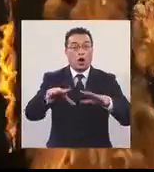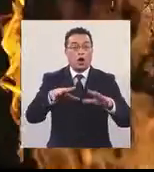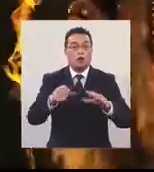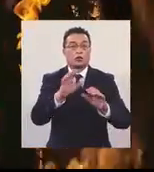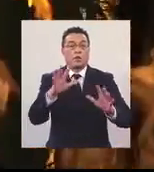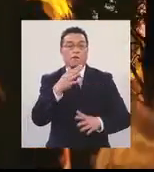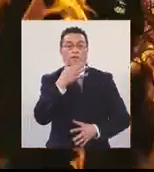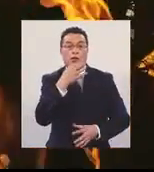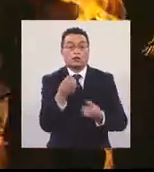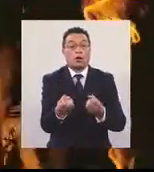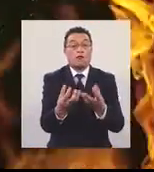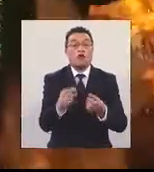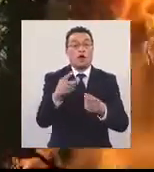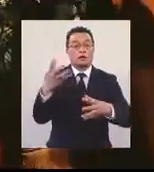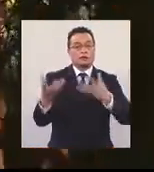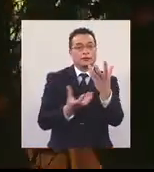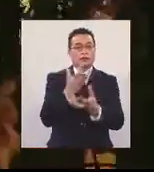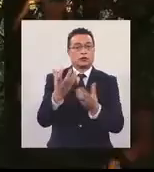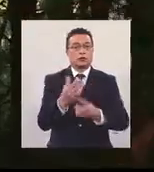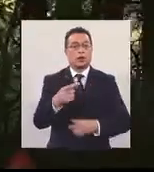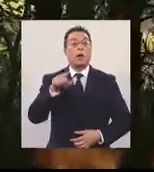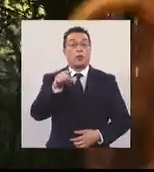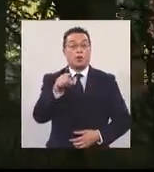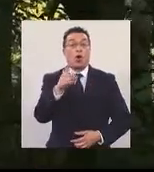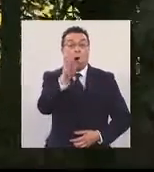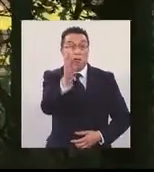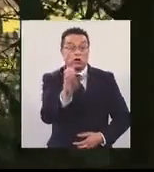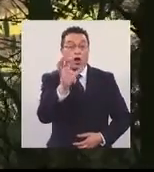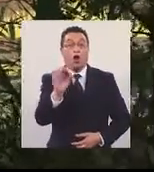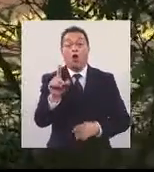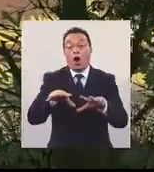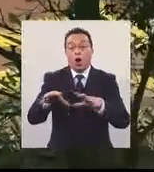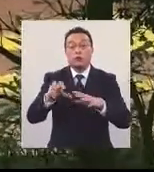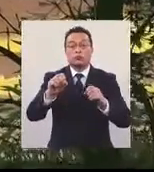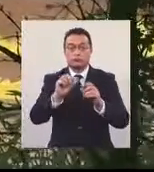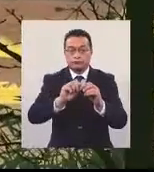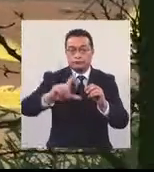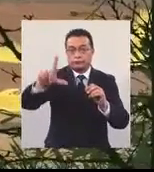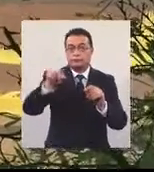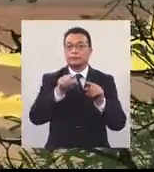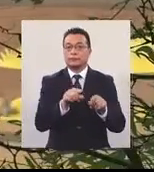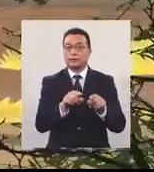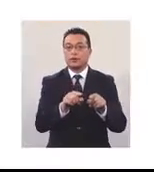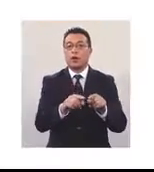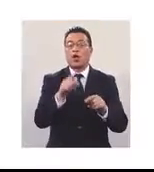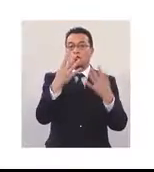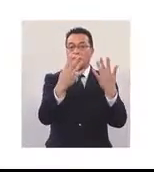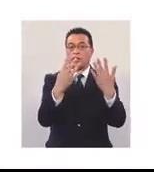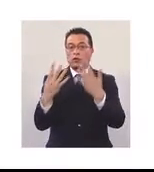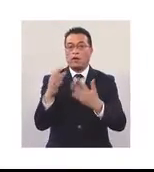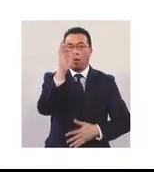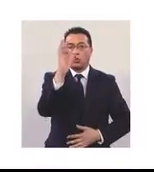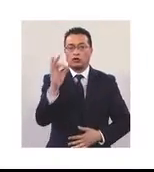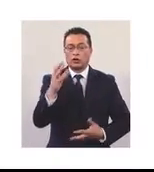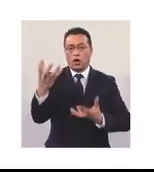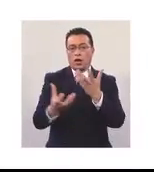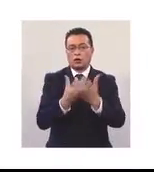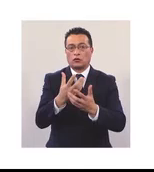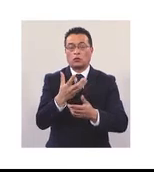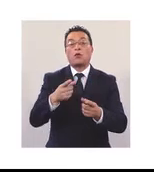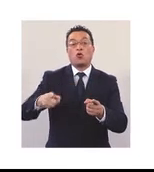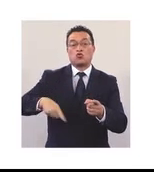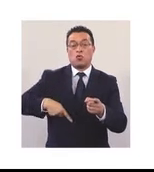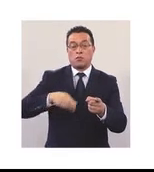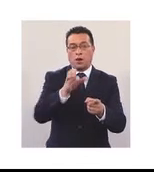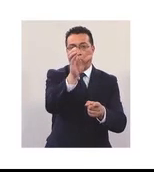Existen condiciones óptimas para que se propague un incendio, pero hace falta que algo o alguien lo inicie. El 99% de los incendios